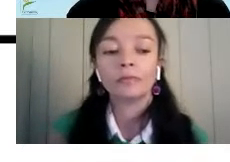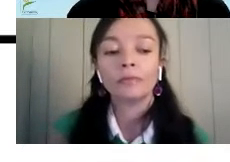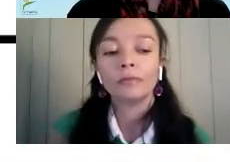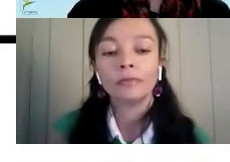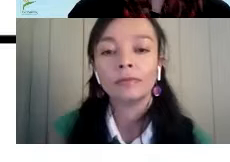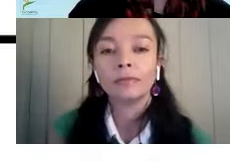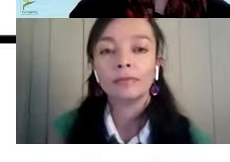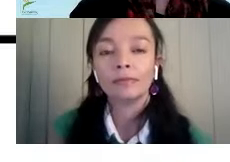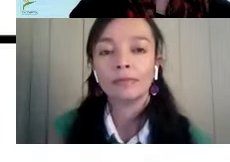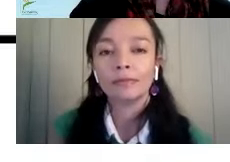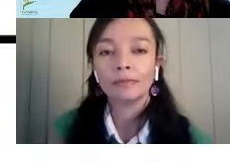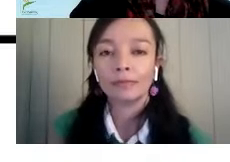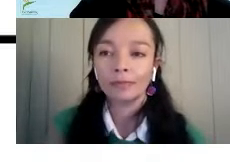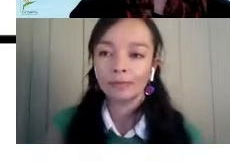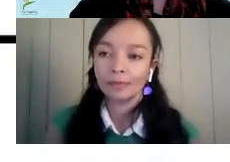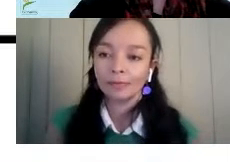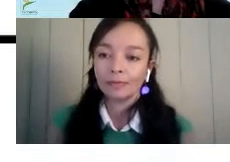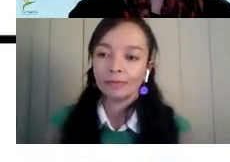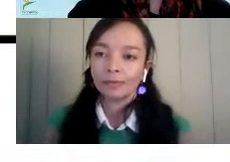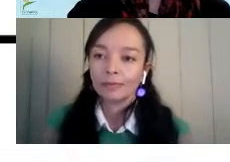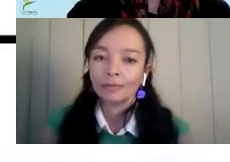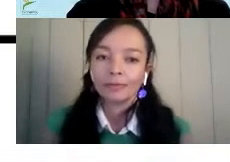¿Y tienen alguna pregunta por aquí?